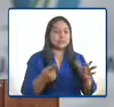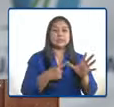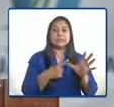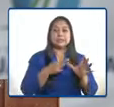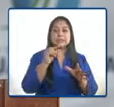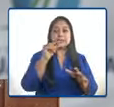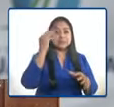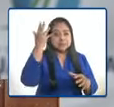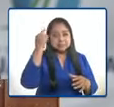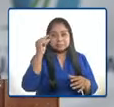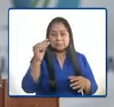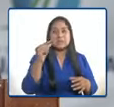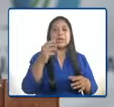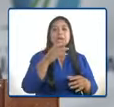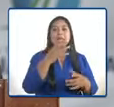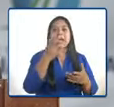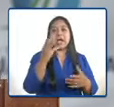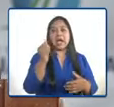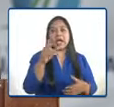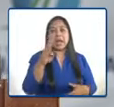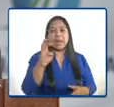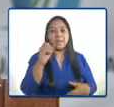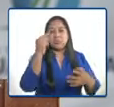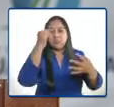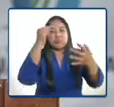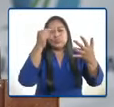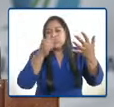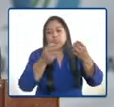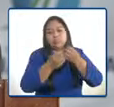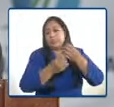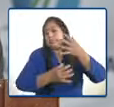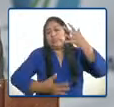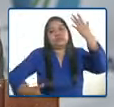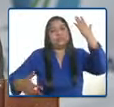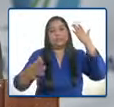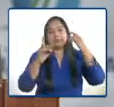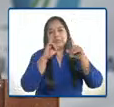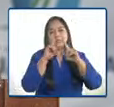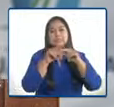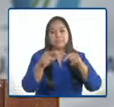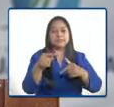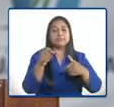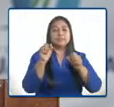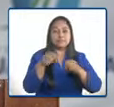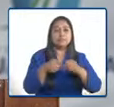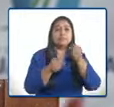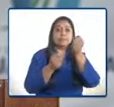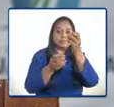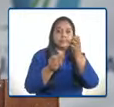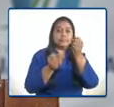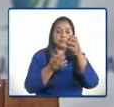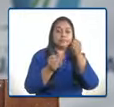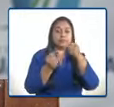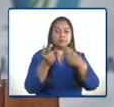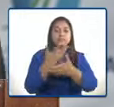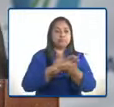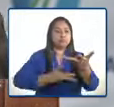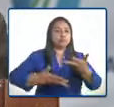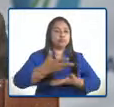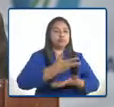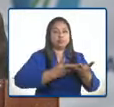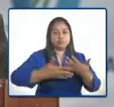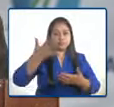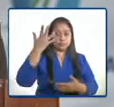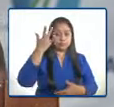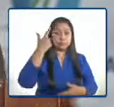granos, carbón, etcétera. Podría decir una infinidad de productos con las cuales nosotros convivimos a diario. Están en